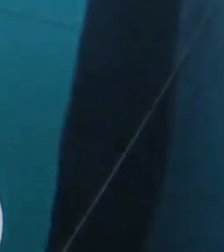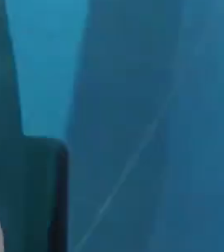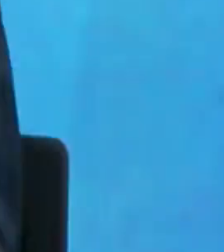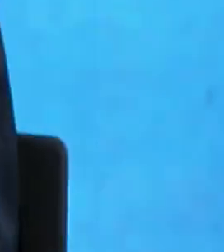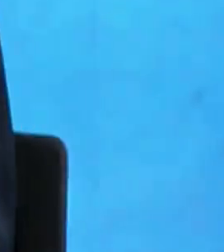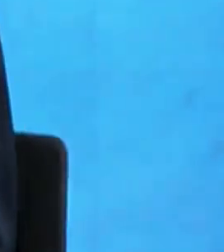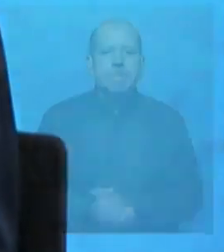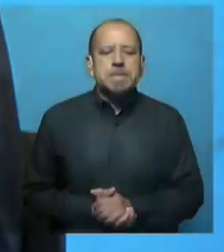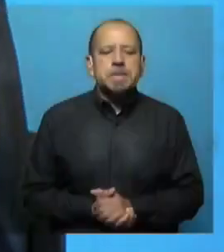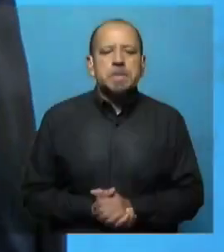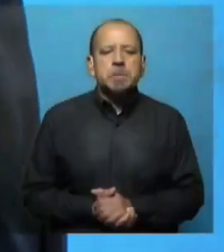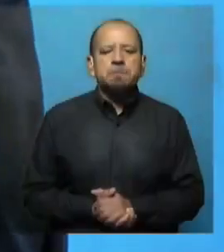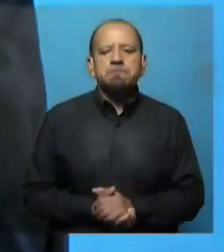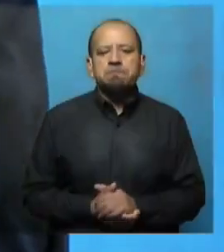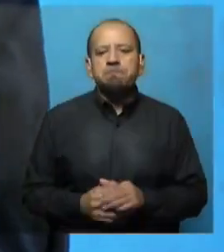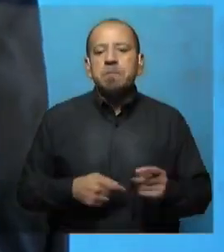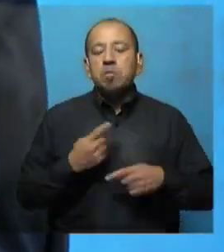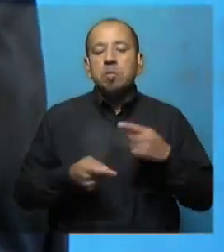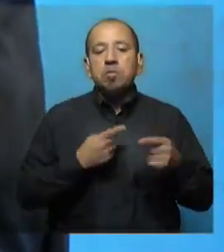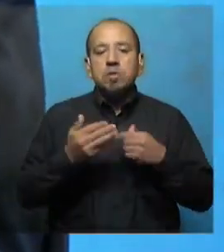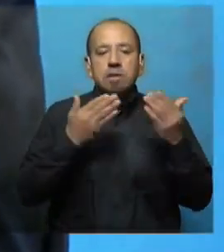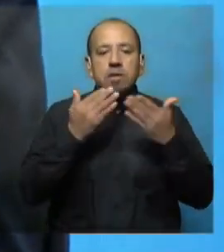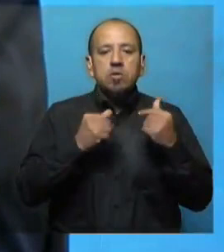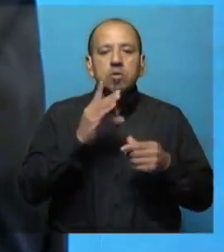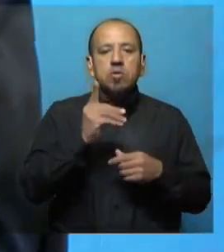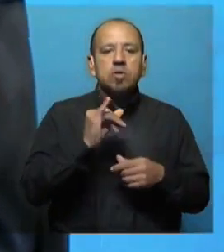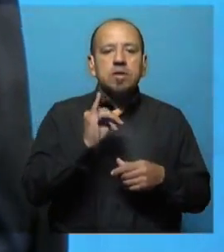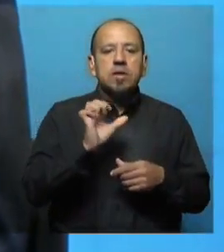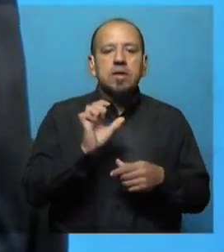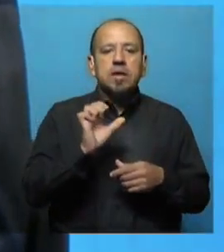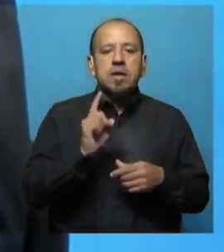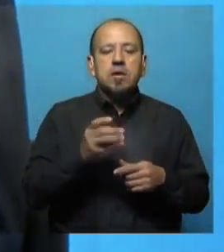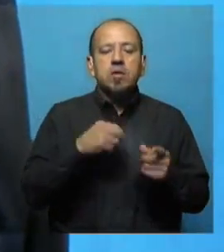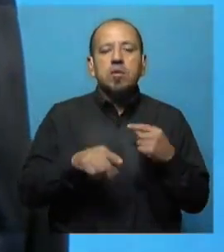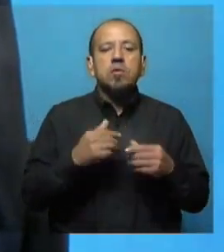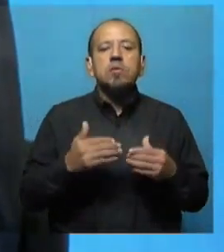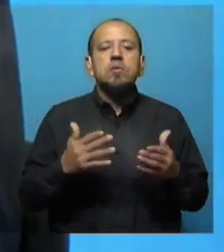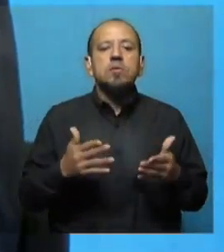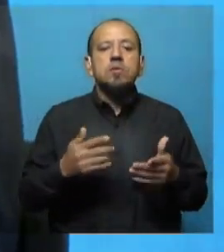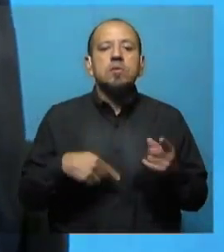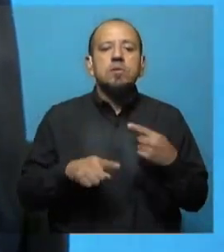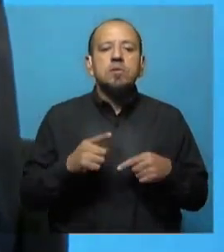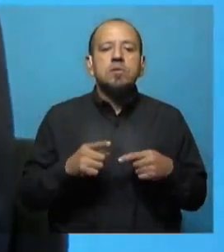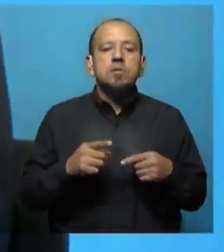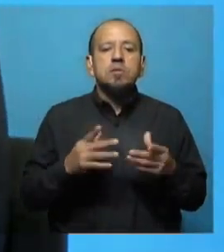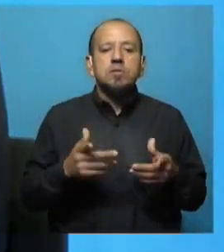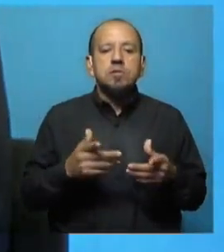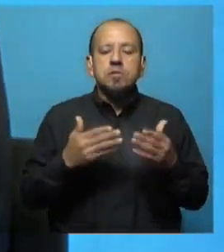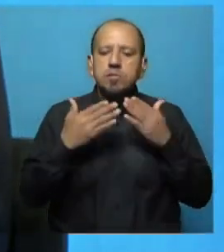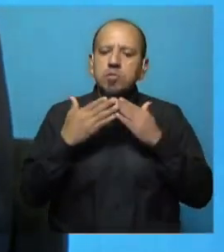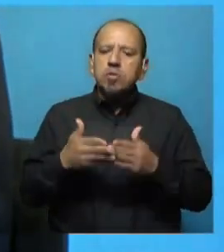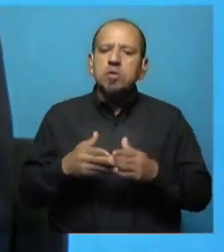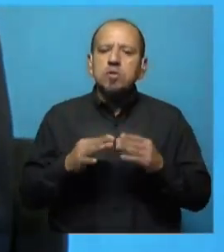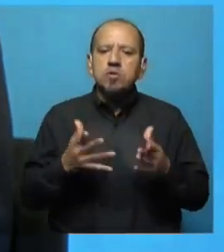seguimos en este lado de viernes conversando con Diego González de lo que se viene para la aldea pero también me gustaría preguntarte